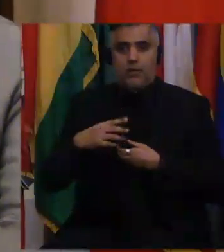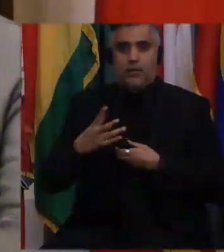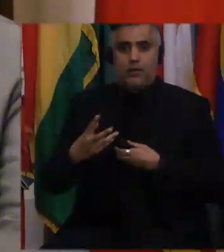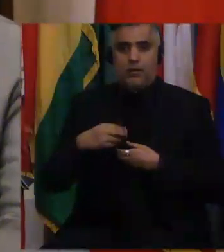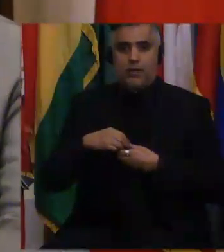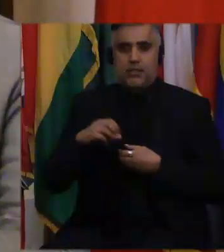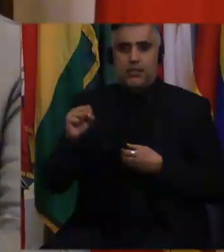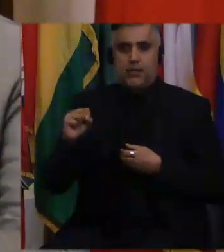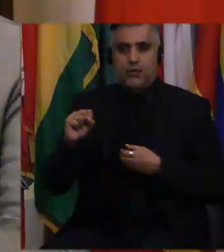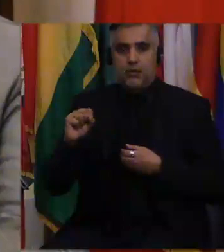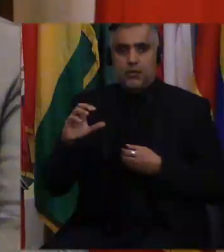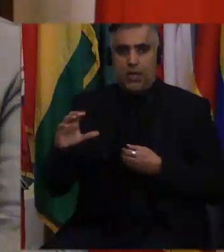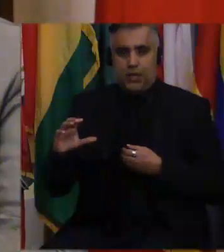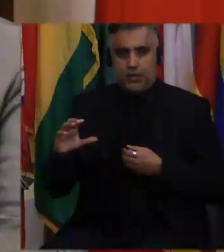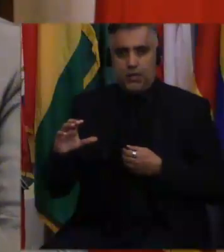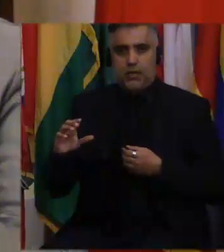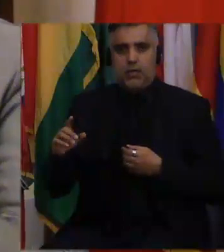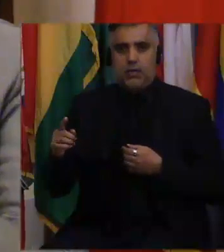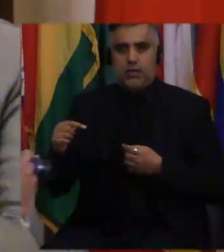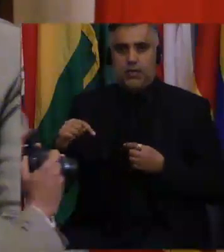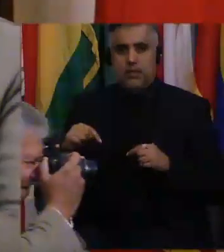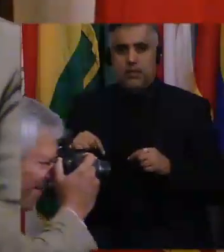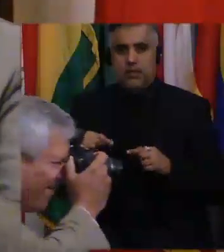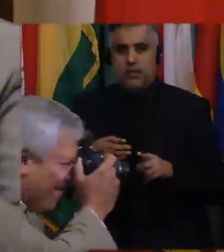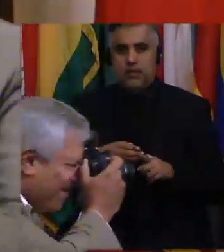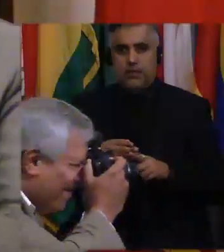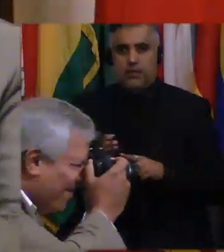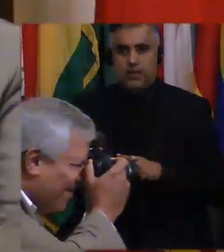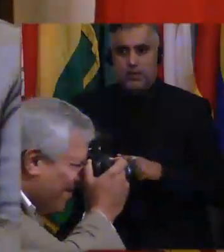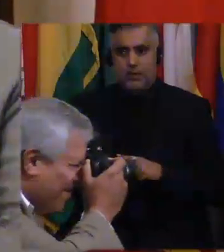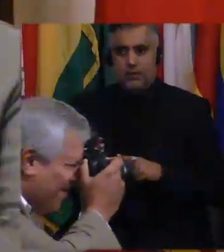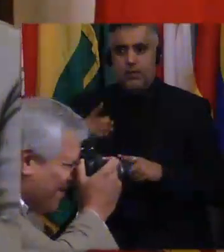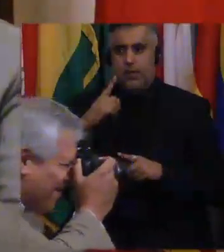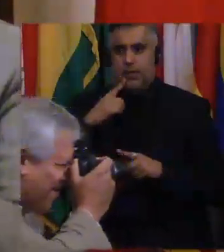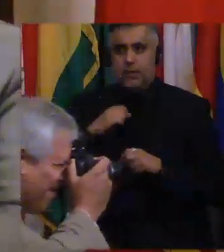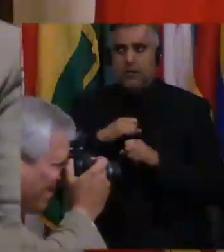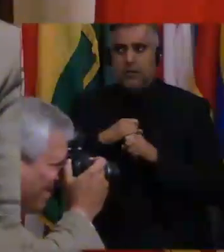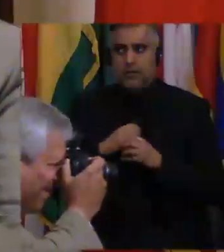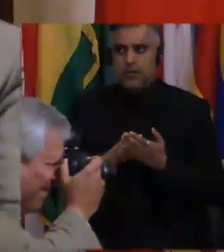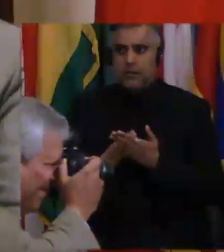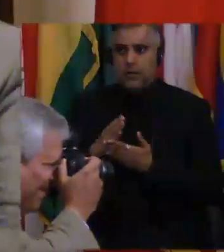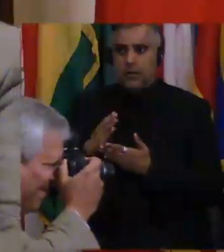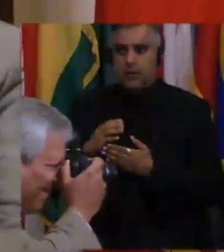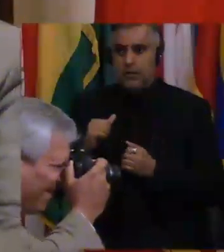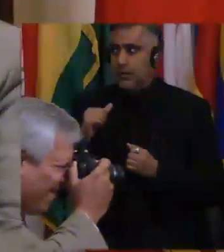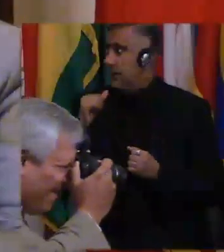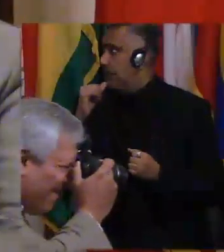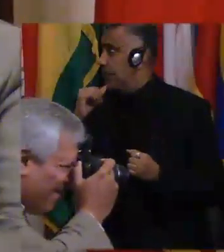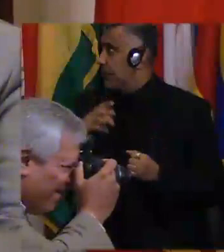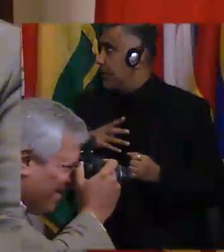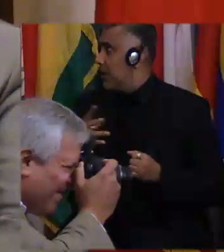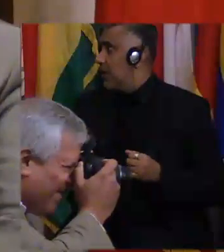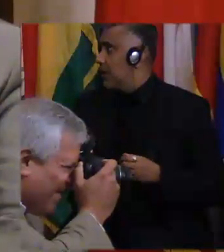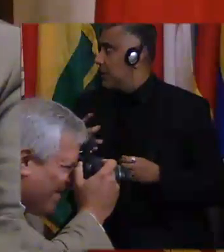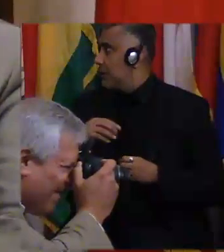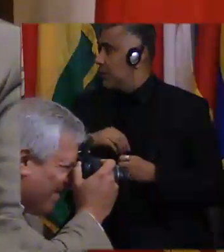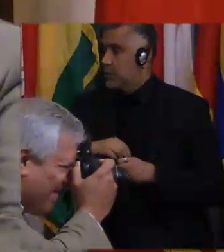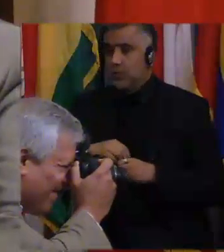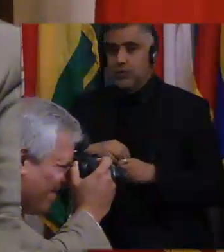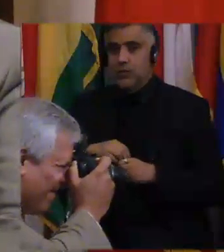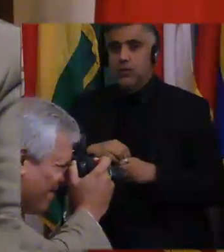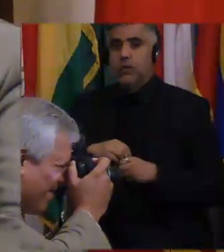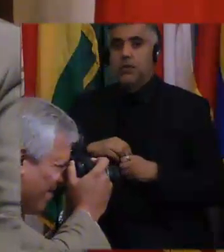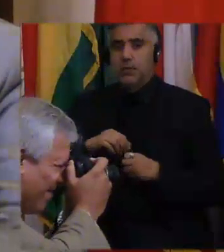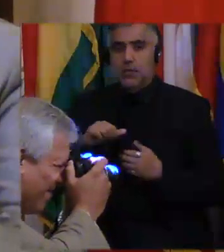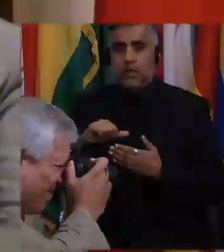temas de defensa de los derechos de las mujeres para contaminar positivamente la agenda de esta nueva unidad y